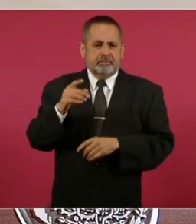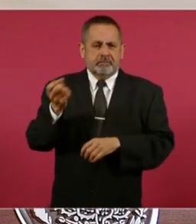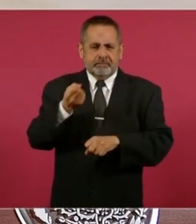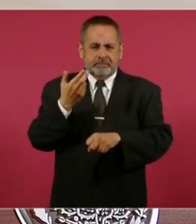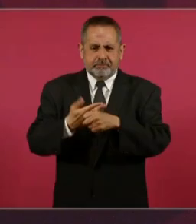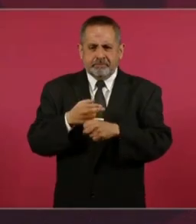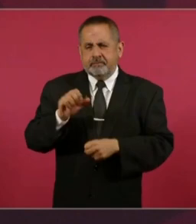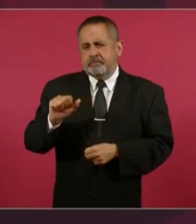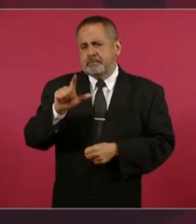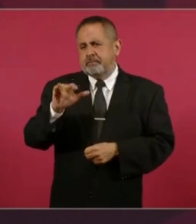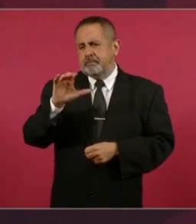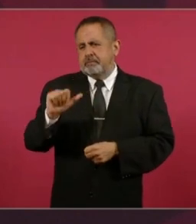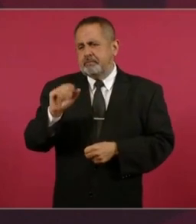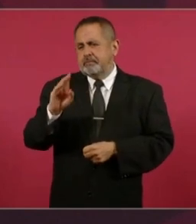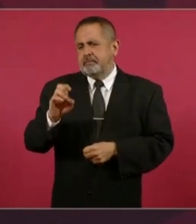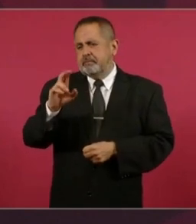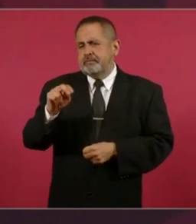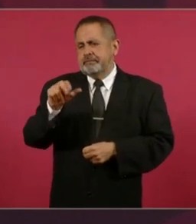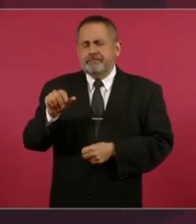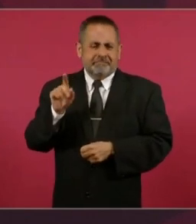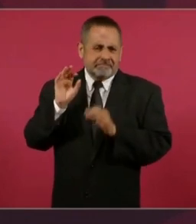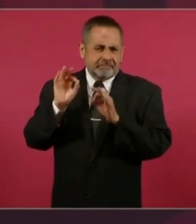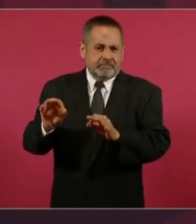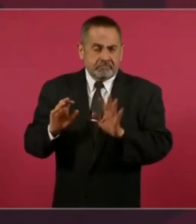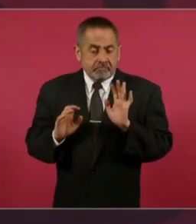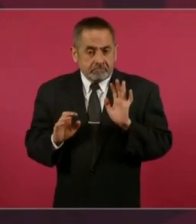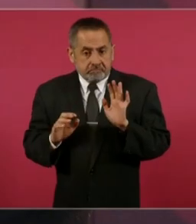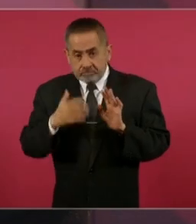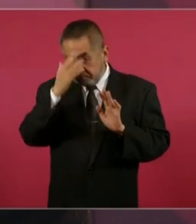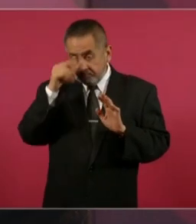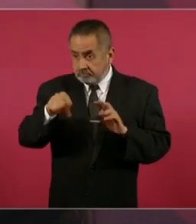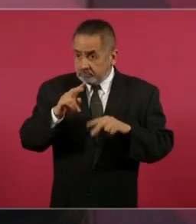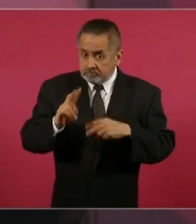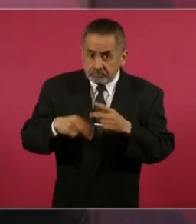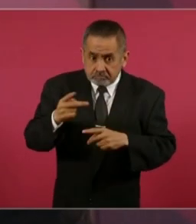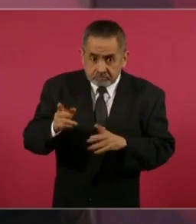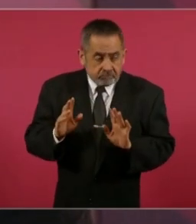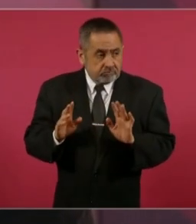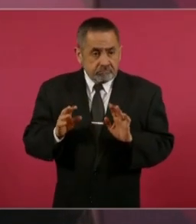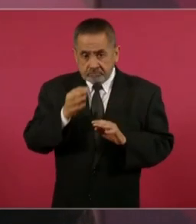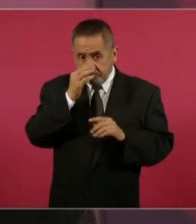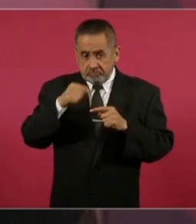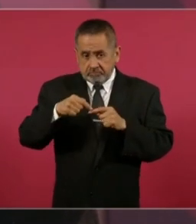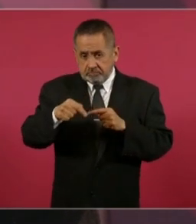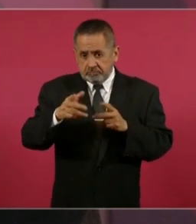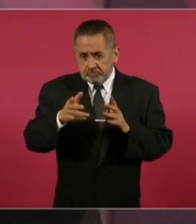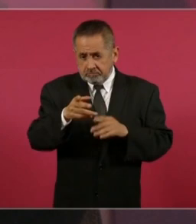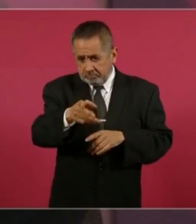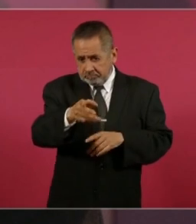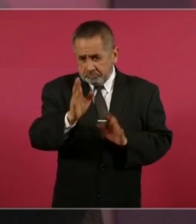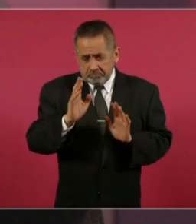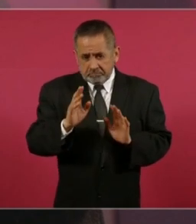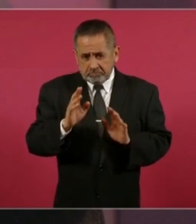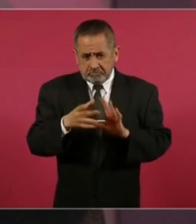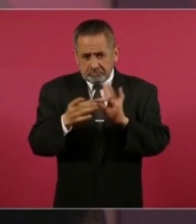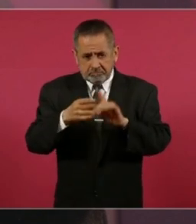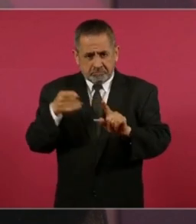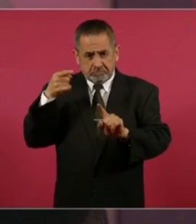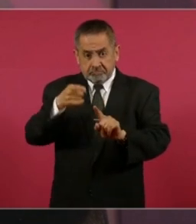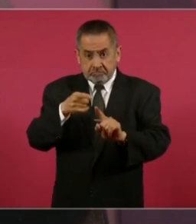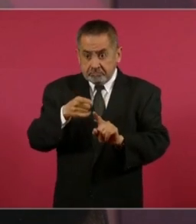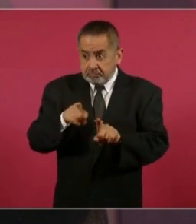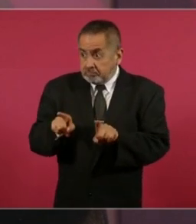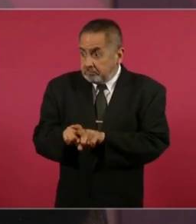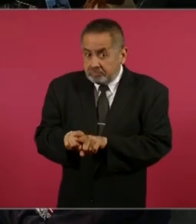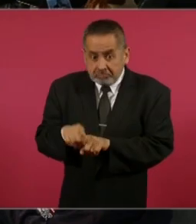Alicia Bars no sé si va en este sentido que acabo de exponer